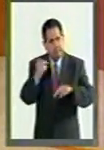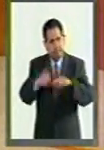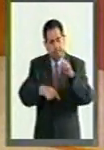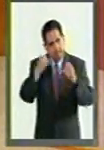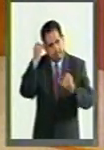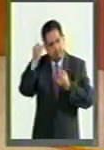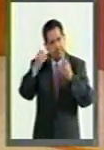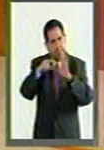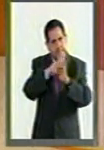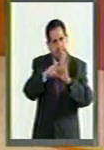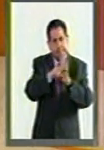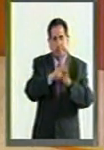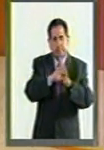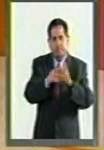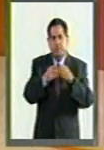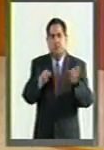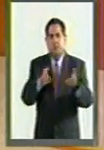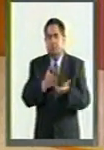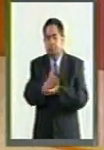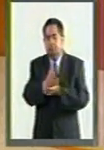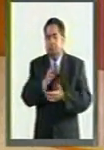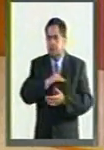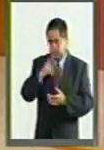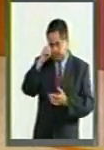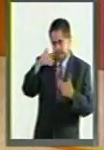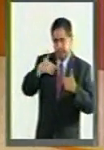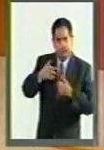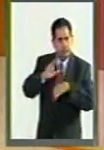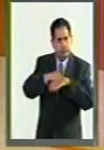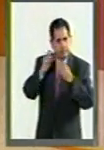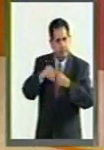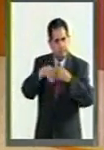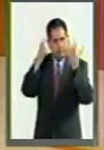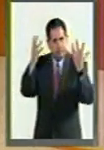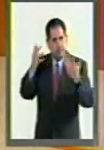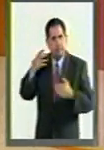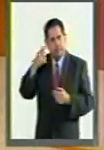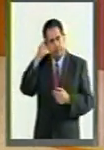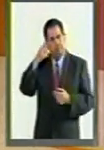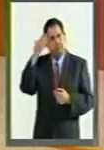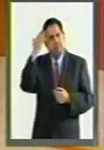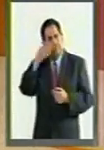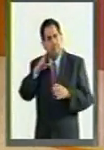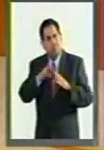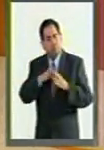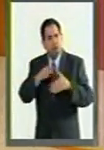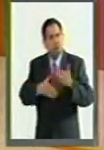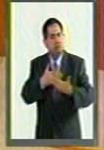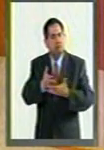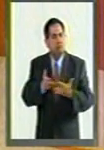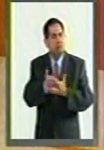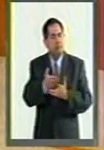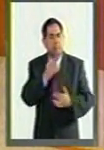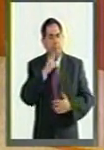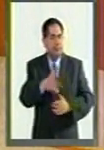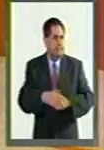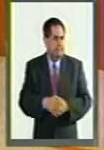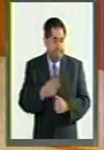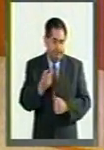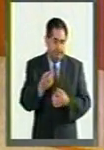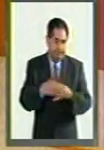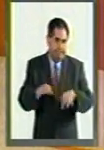una puerta para que entre el aire, para que entre el oxígeno, para que entre la luz. Y en ese sentido, sí,